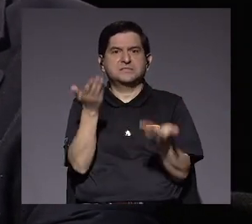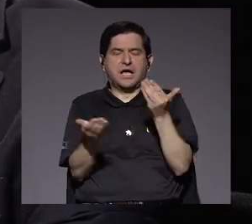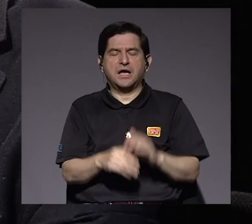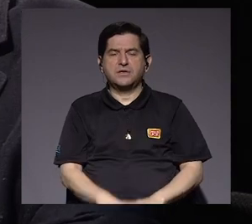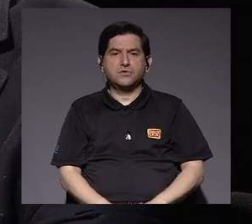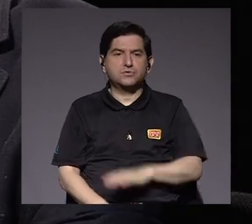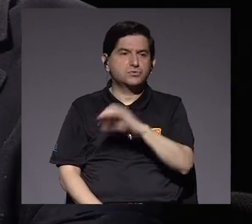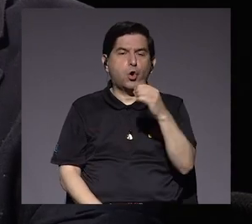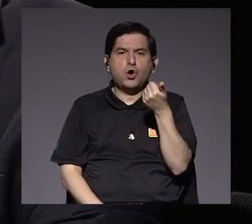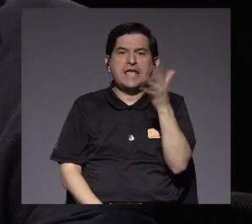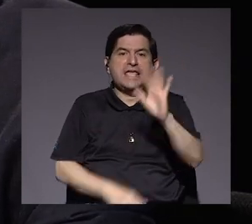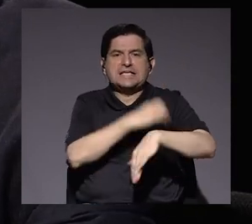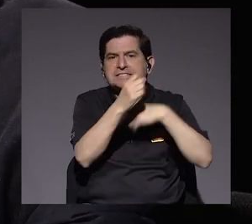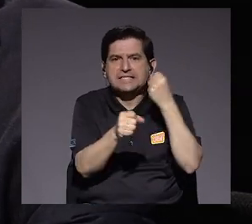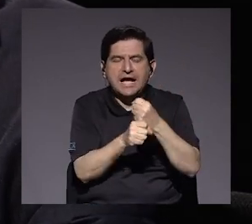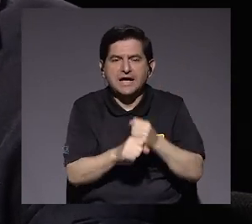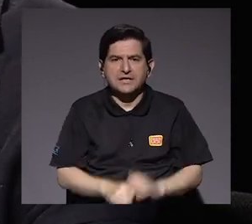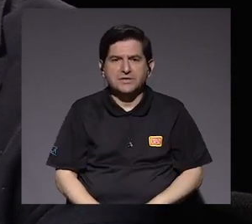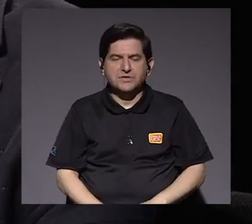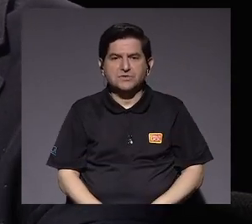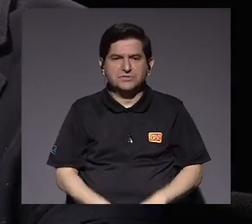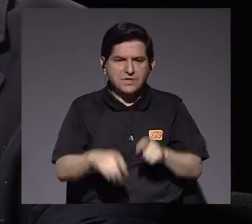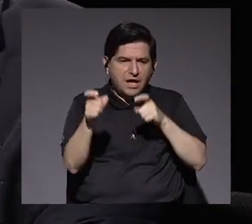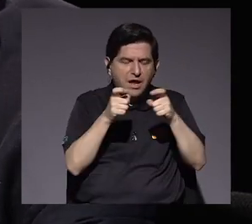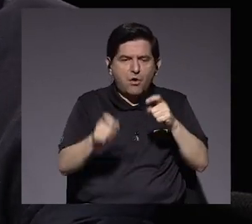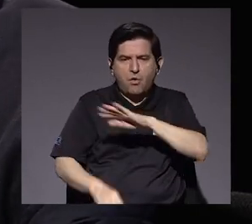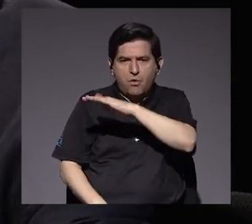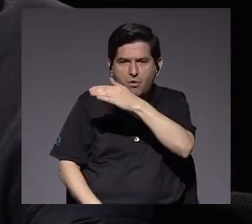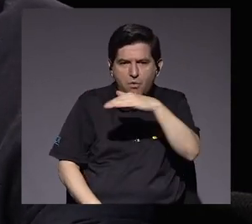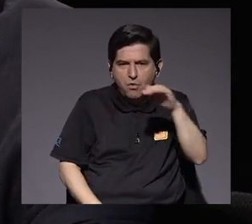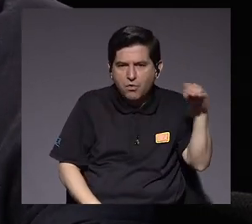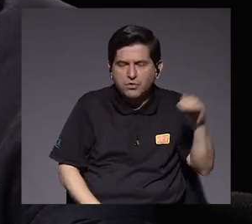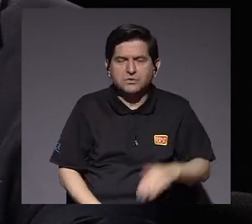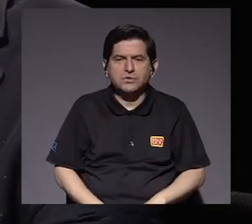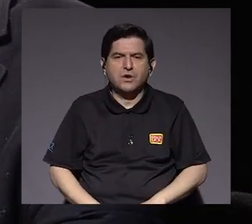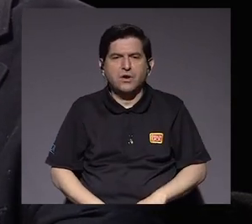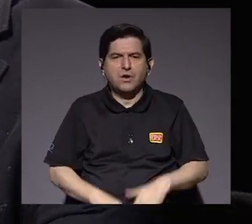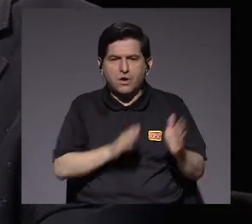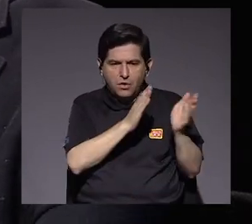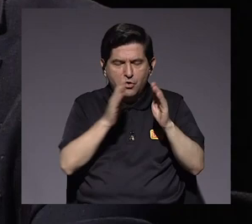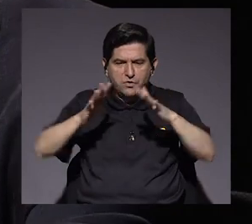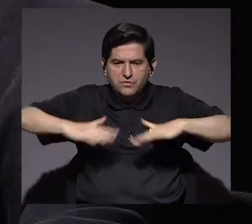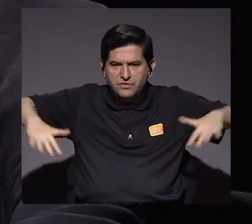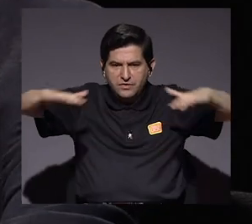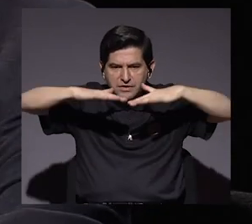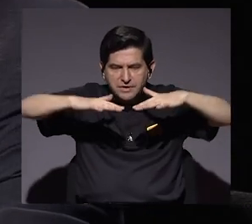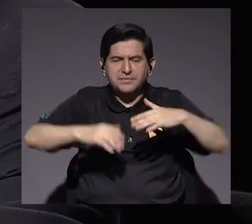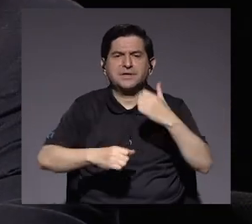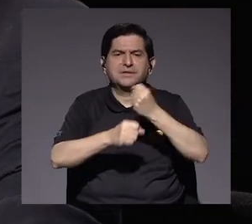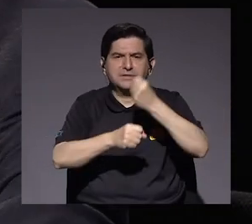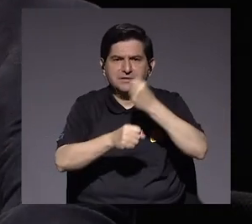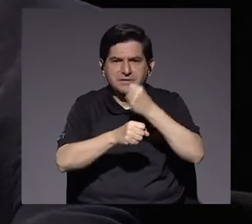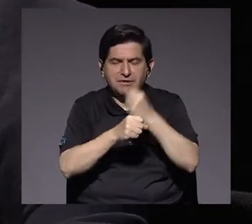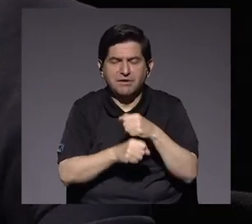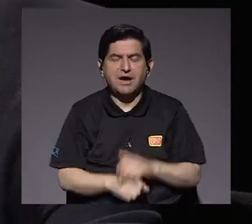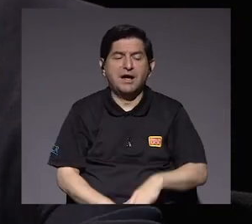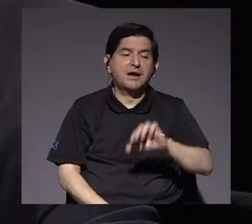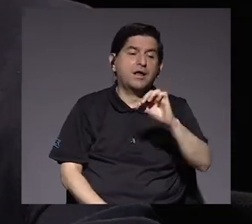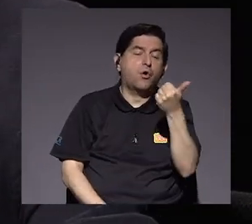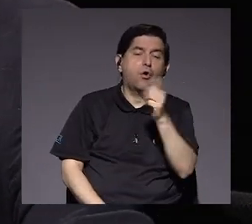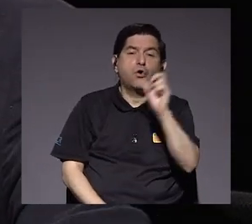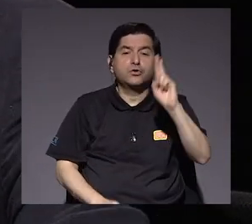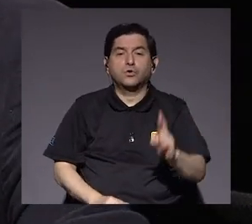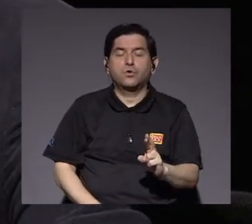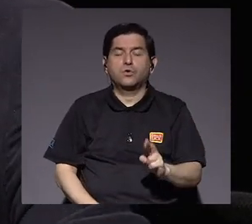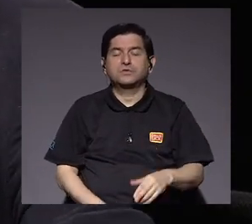menos década y media, respecto, por ejemplo, de gobernanza marina, del tema de ordenamiento espacial, del tema de cómo poder trabajar en ese otro